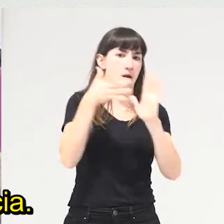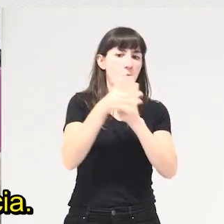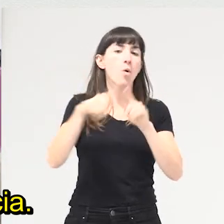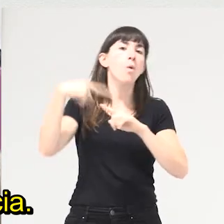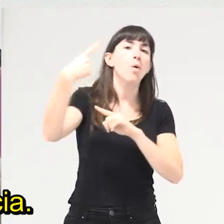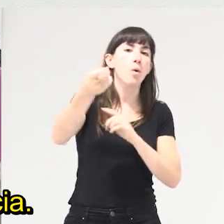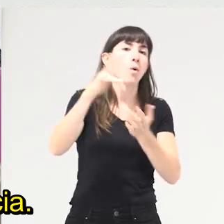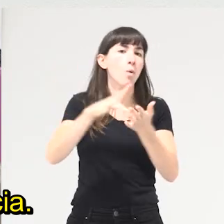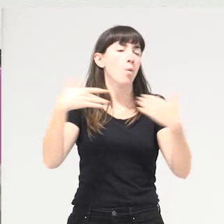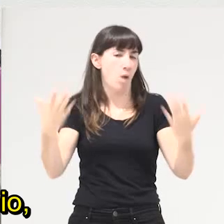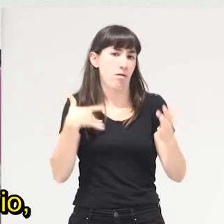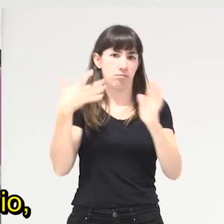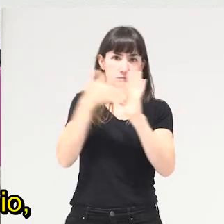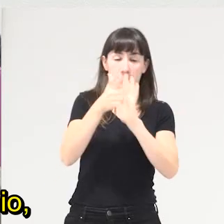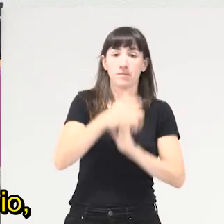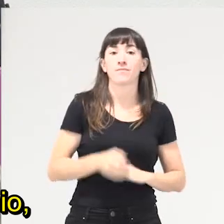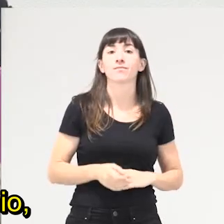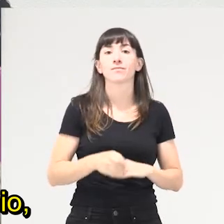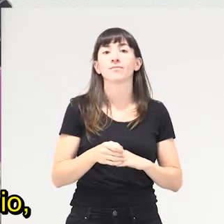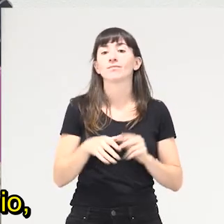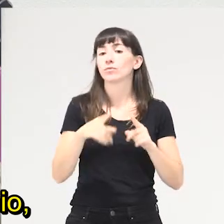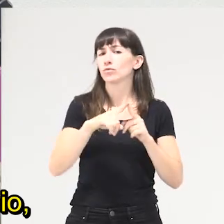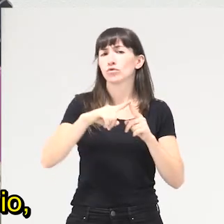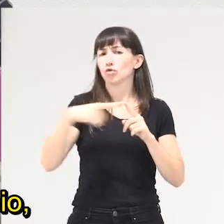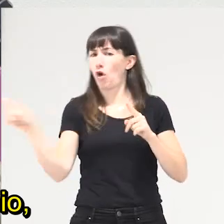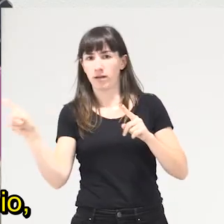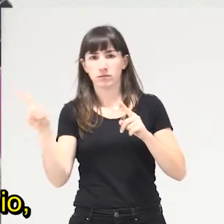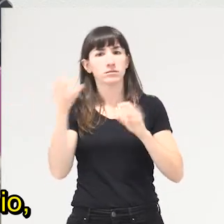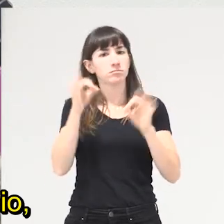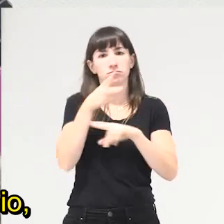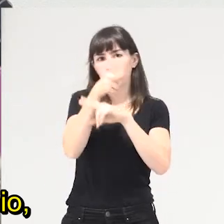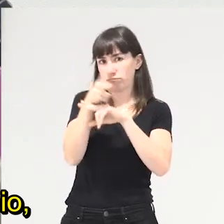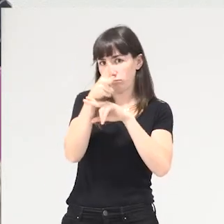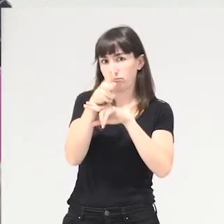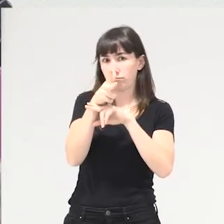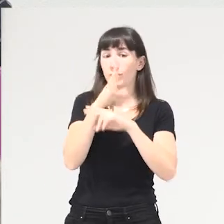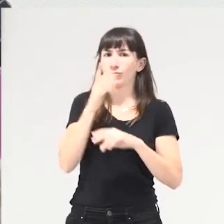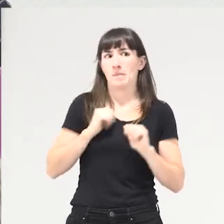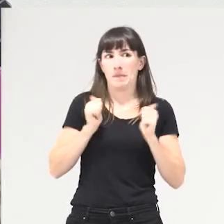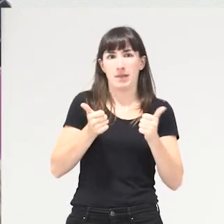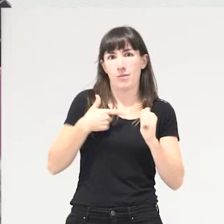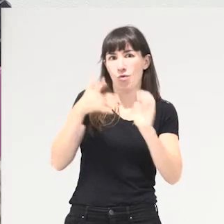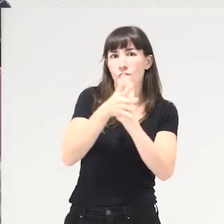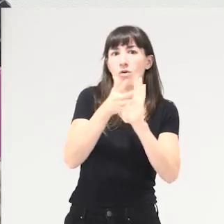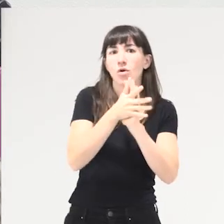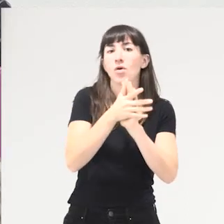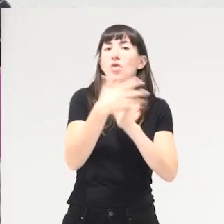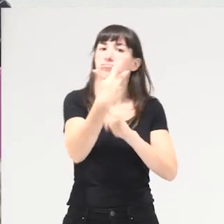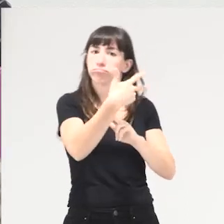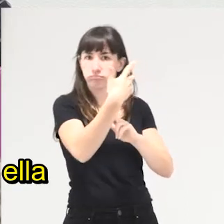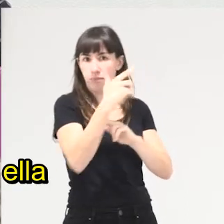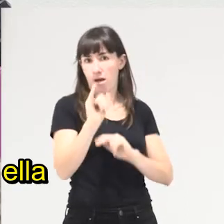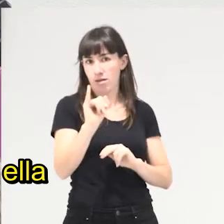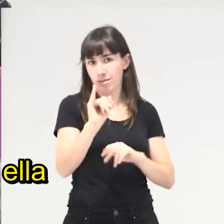siguiente conferencia, y todas ellas quedan grabadas. Eso sí que queríamos comentar como al principio, ¿no?, que la parte de la ponencia va a quedar